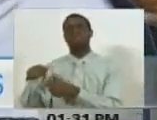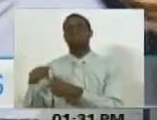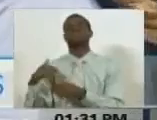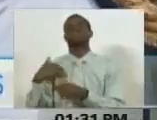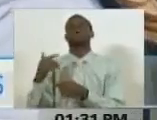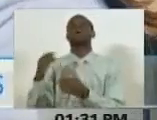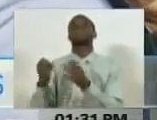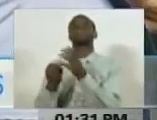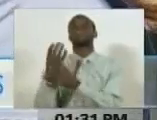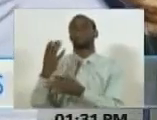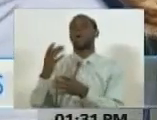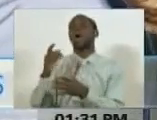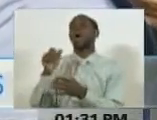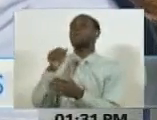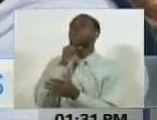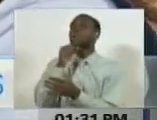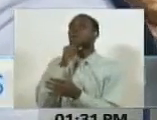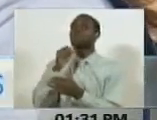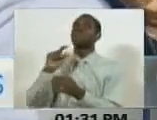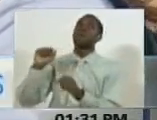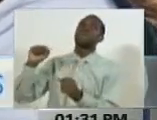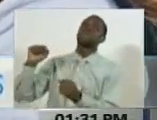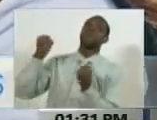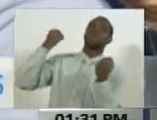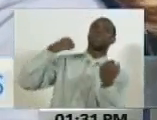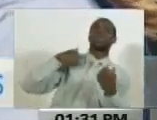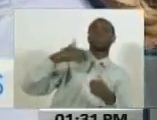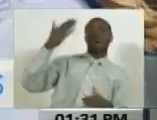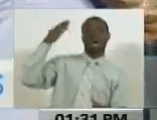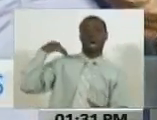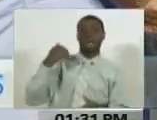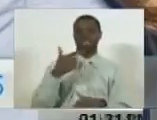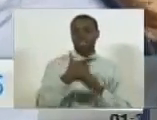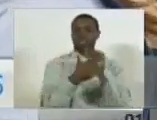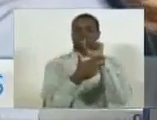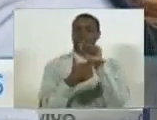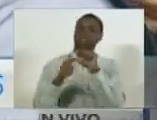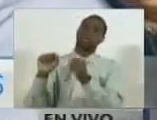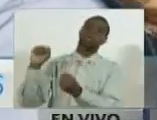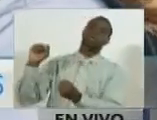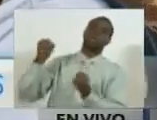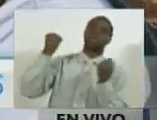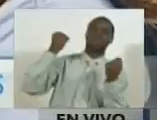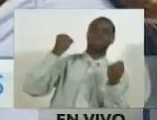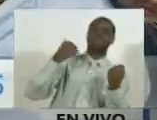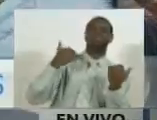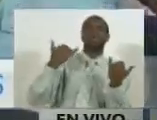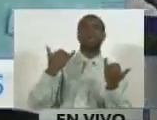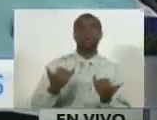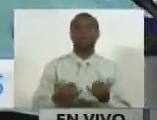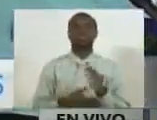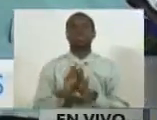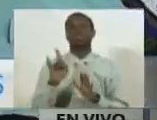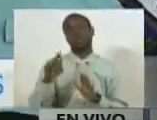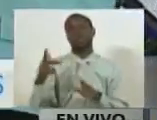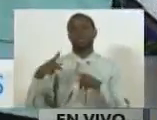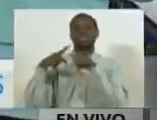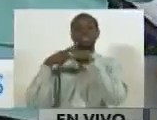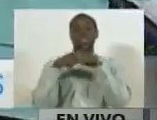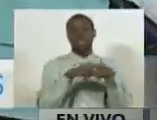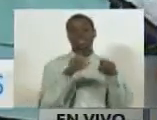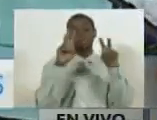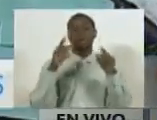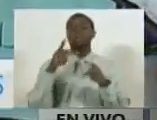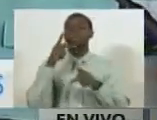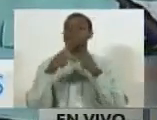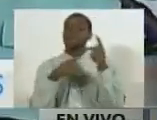abuelo. Y fui rechazada por solamente pertenecer al Partido Socialista Unido de Venezuela. Bueno, lo que se llama discriminación política, que